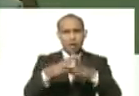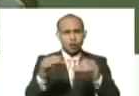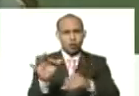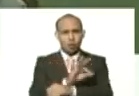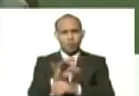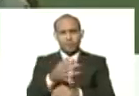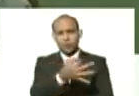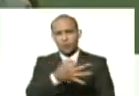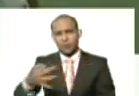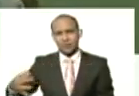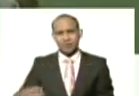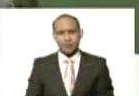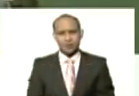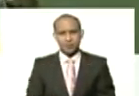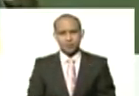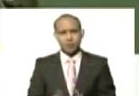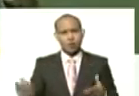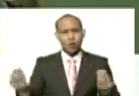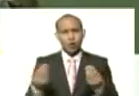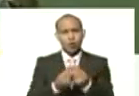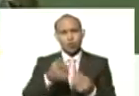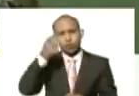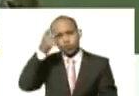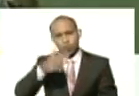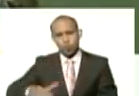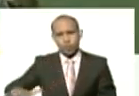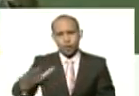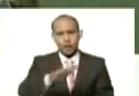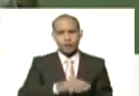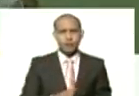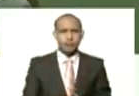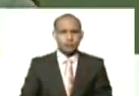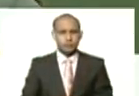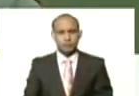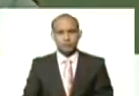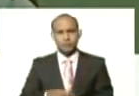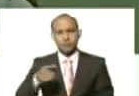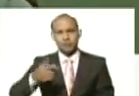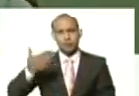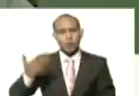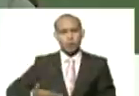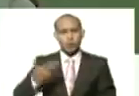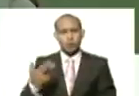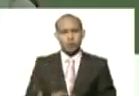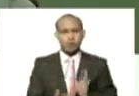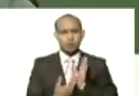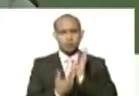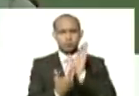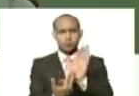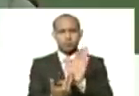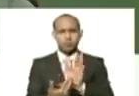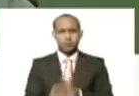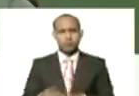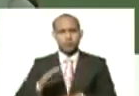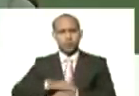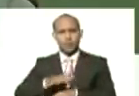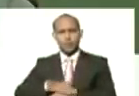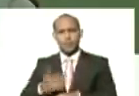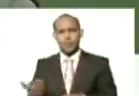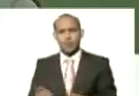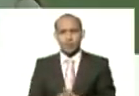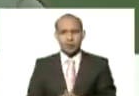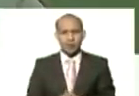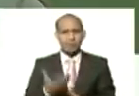muy coherentemente junto al pueblo, y esto siempre hay que resaltarlo porque